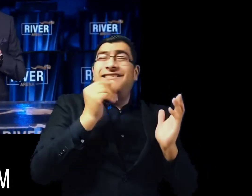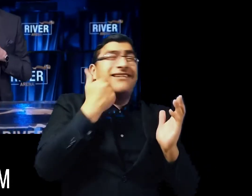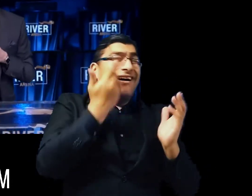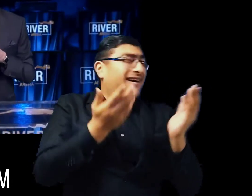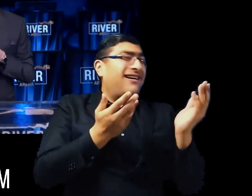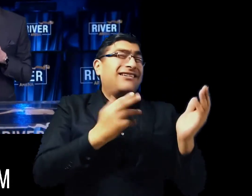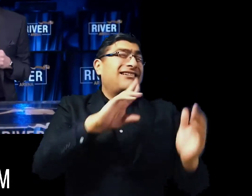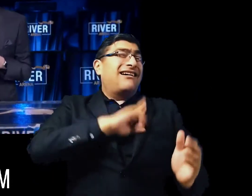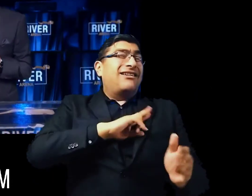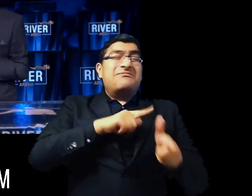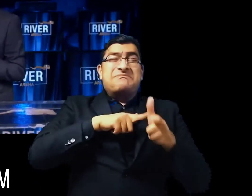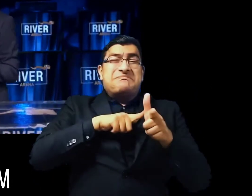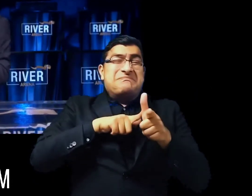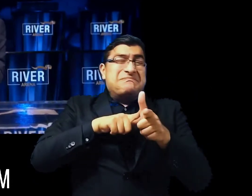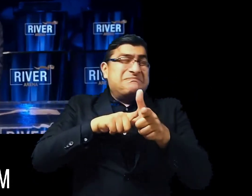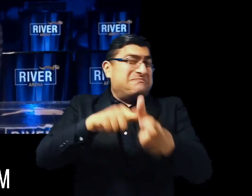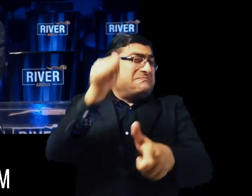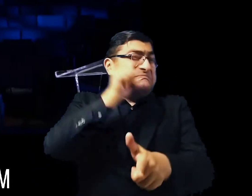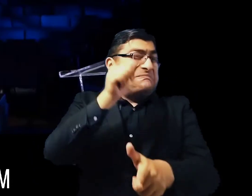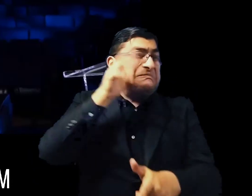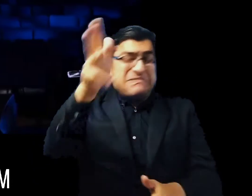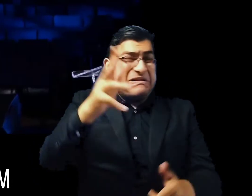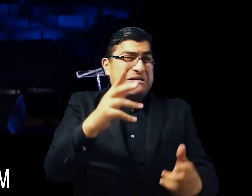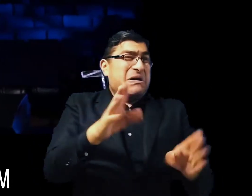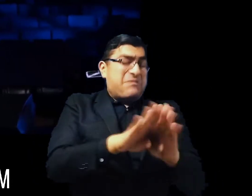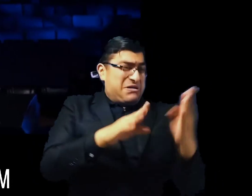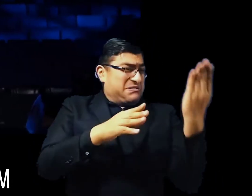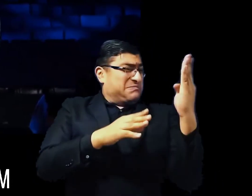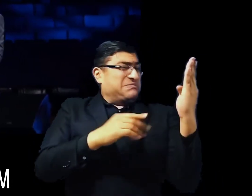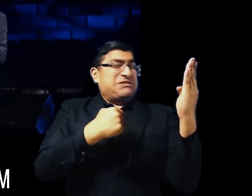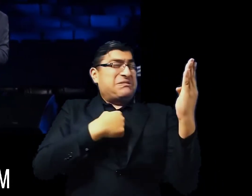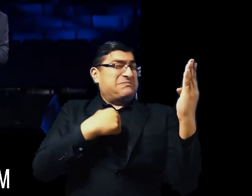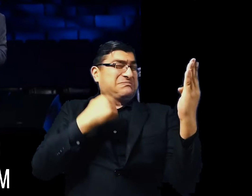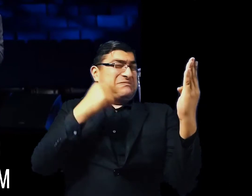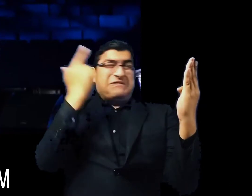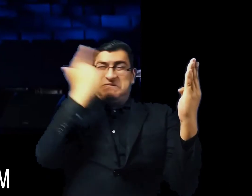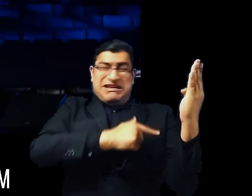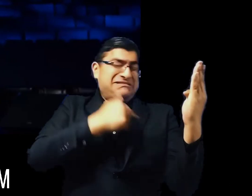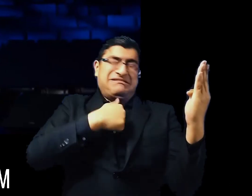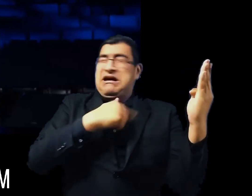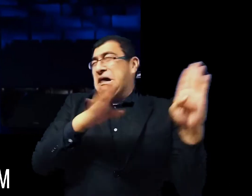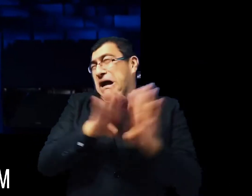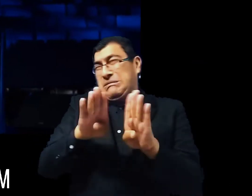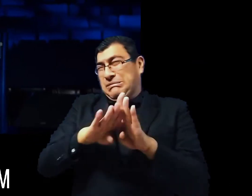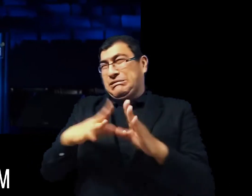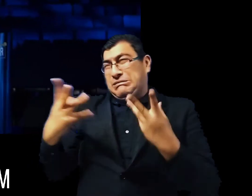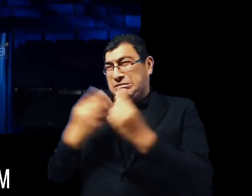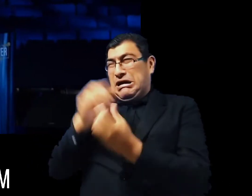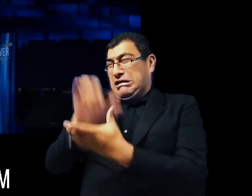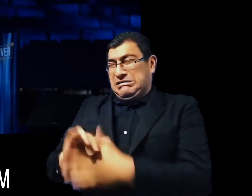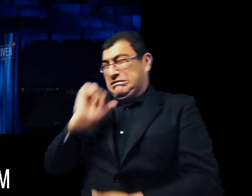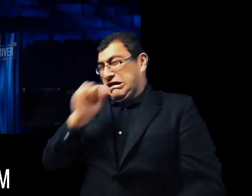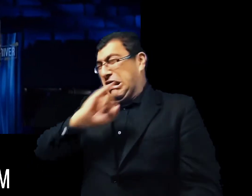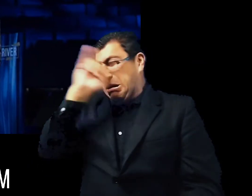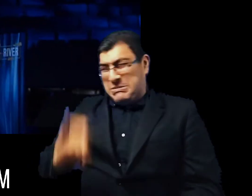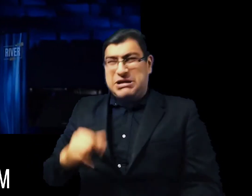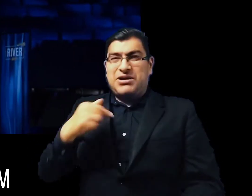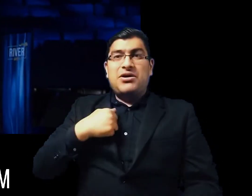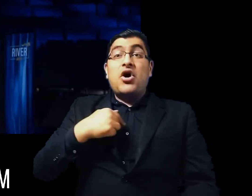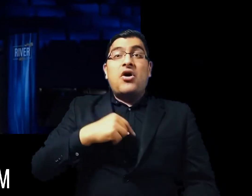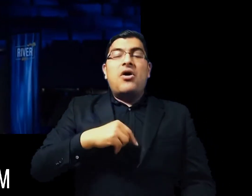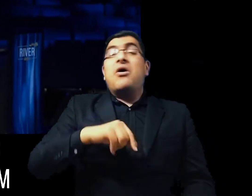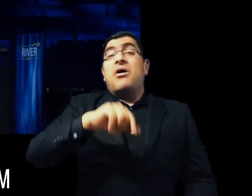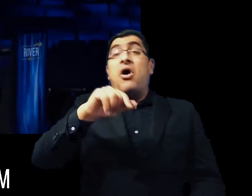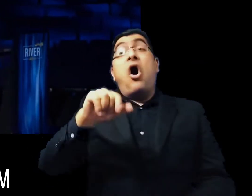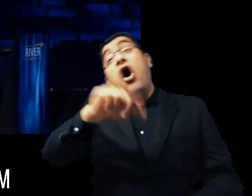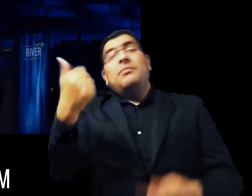quedar soltera para siempre. ¿A quién le va a gustar compartir la vida conmigo? No puedo tener hijos, dicen otros. Creo que Dios me